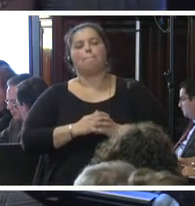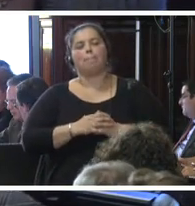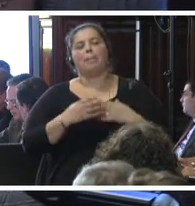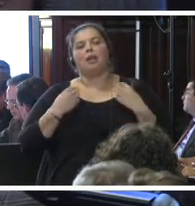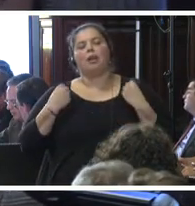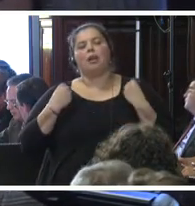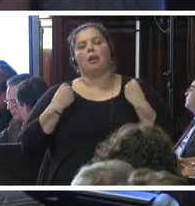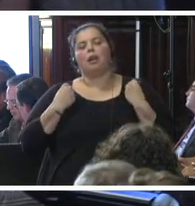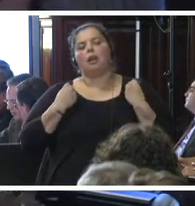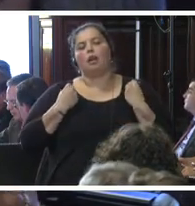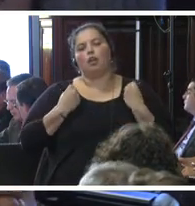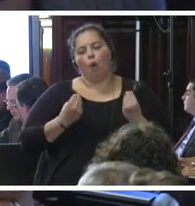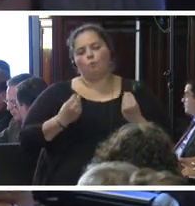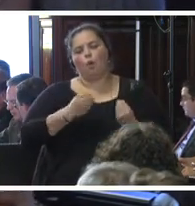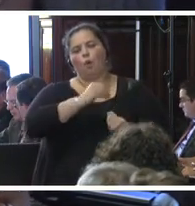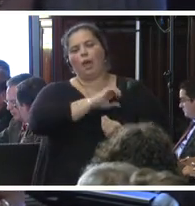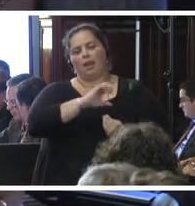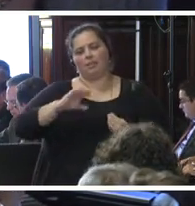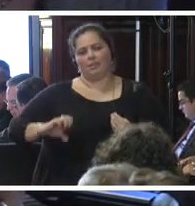¿Cómo el Estado